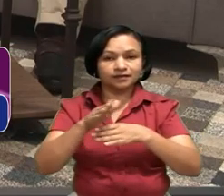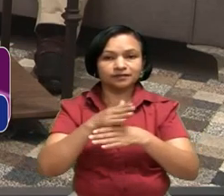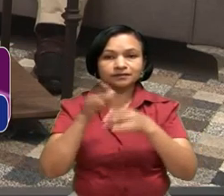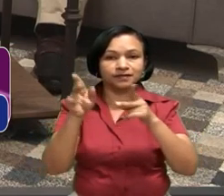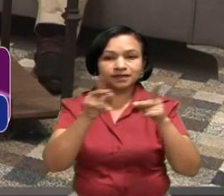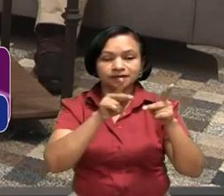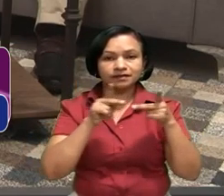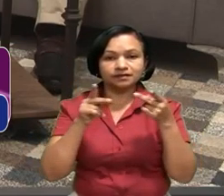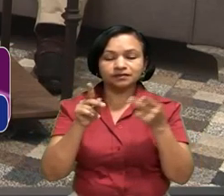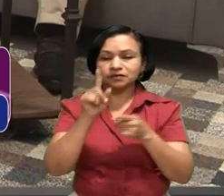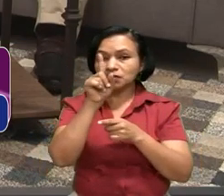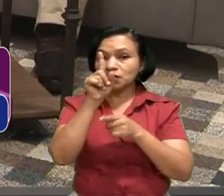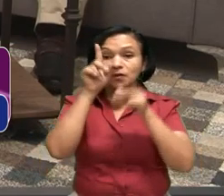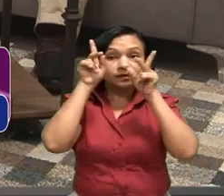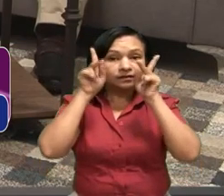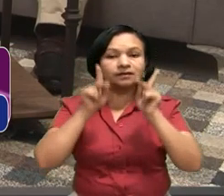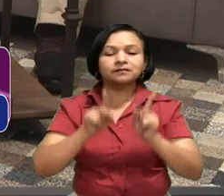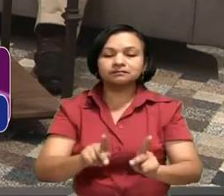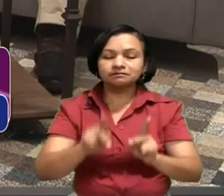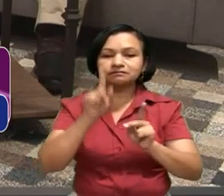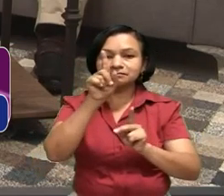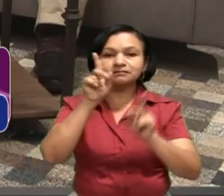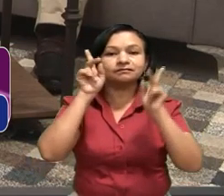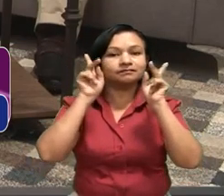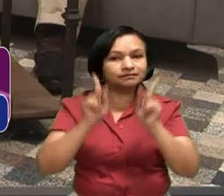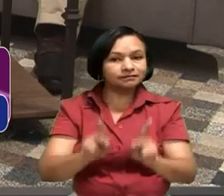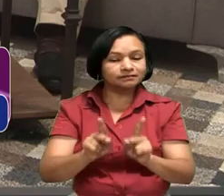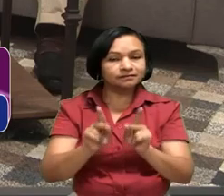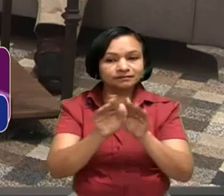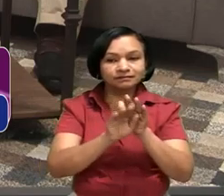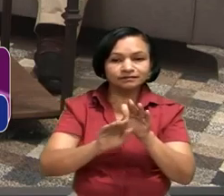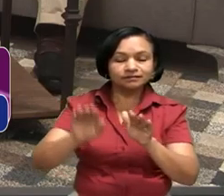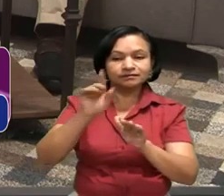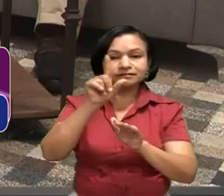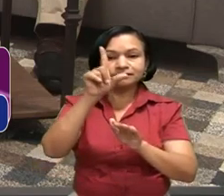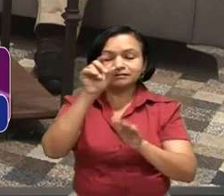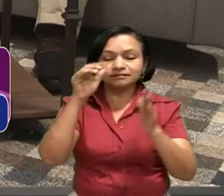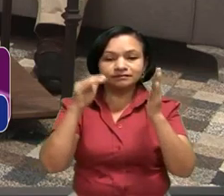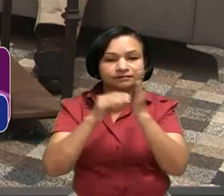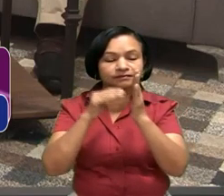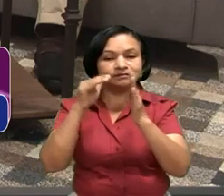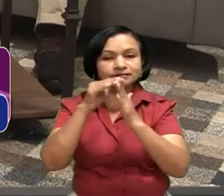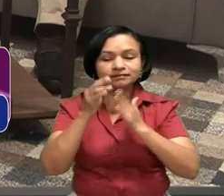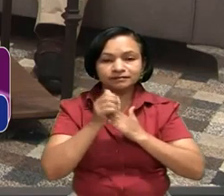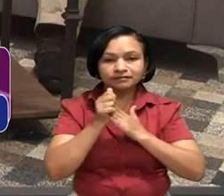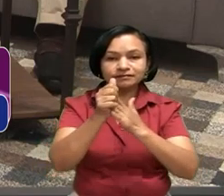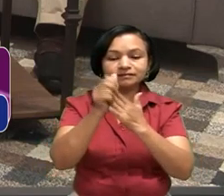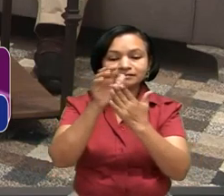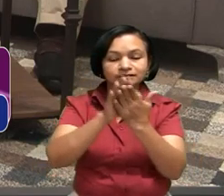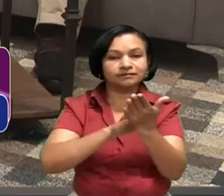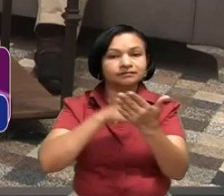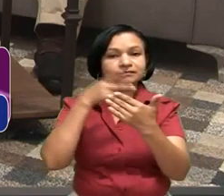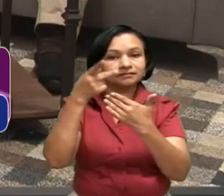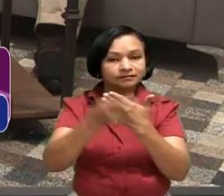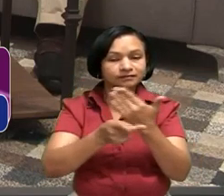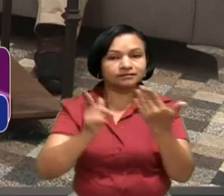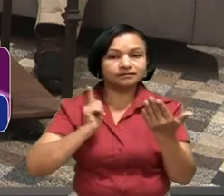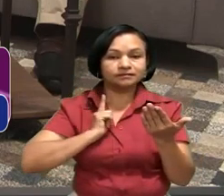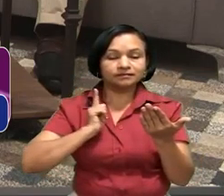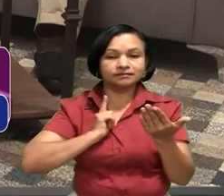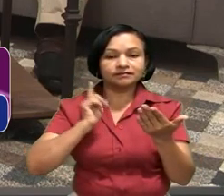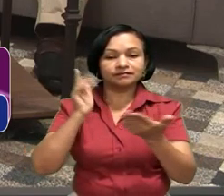una sola pero una sola persona es decir con más de 10 millones de seguidores o programas que tienen bebés